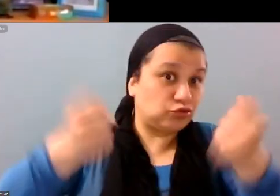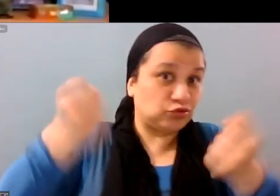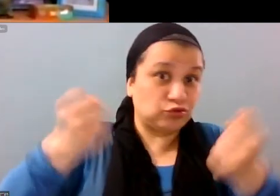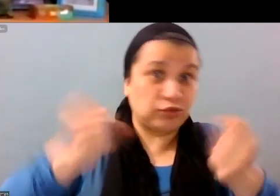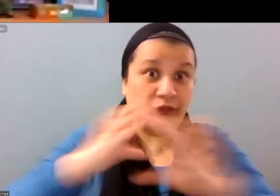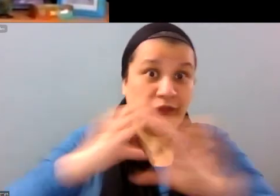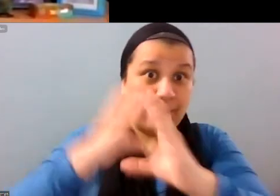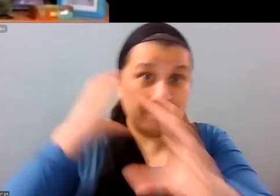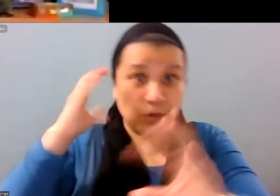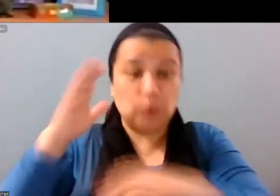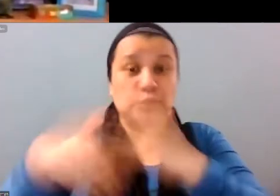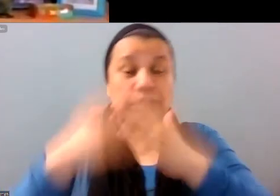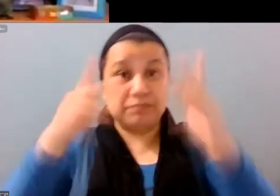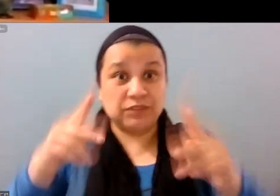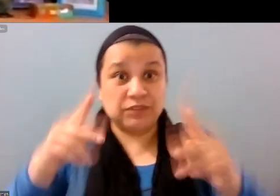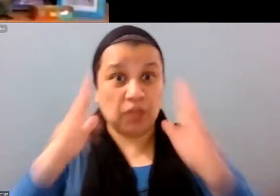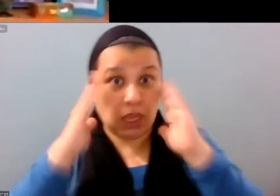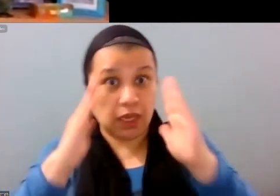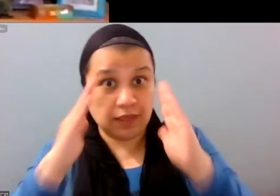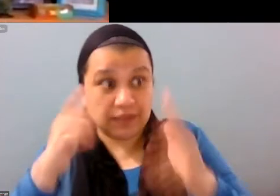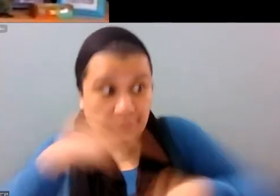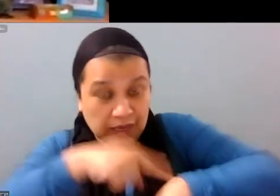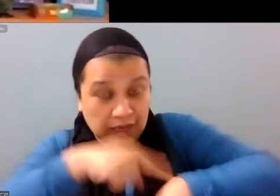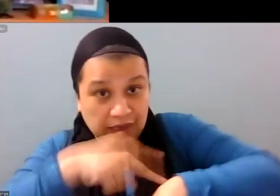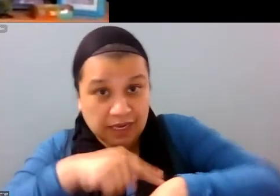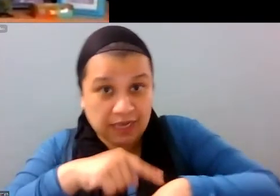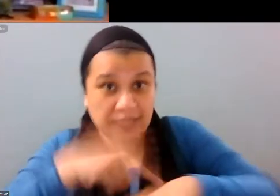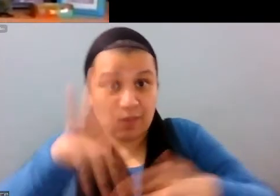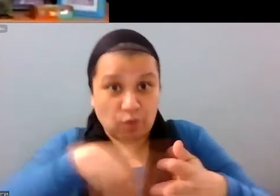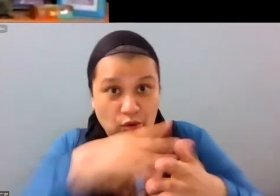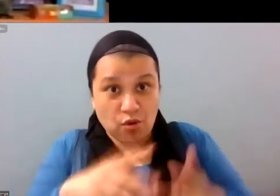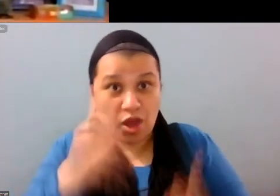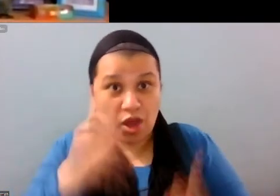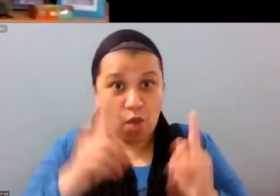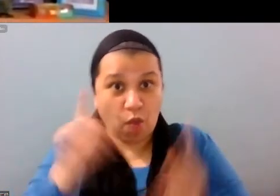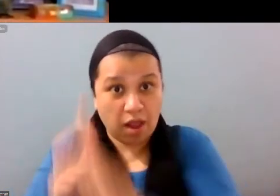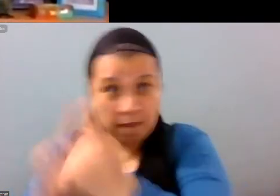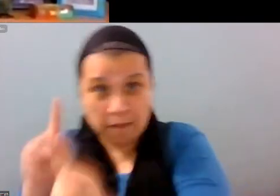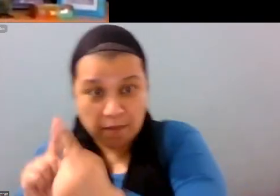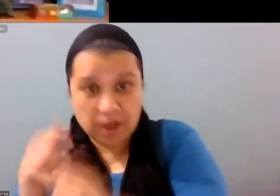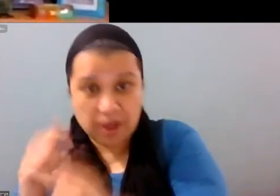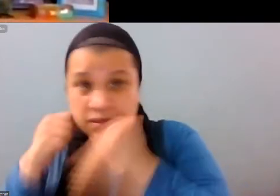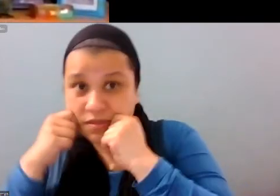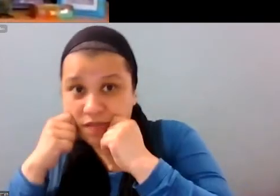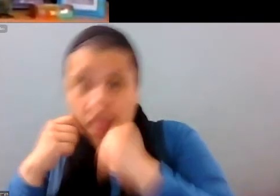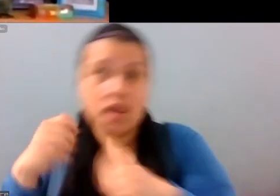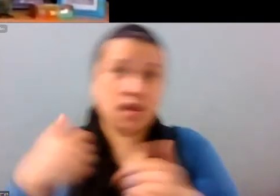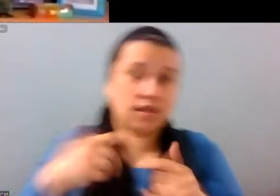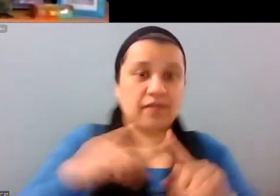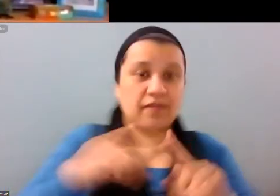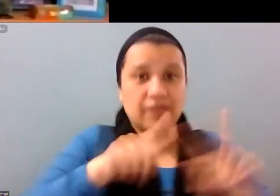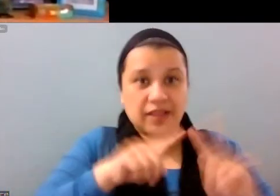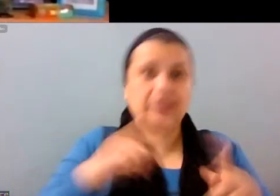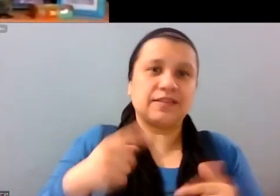atentos con el tiempo para atender esas nuevas disposiciones del ministerio muchas gracias